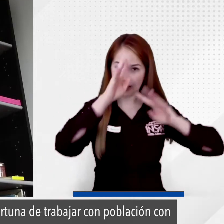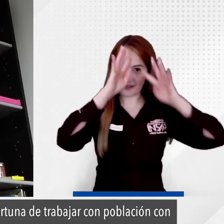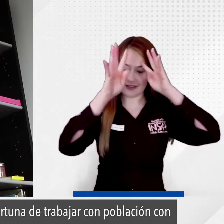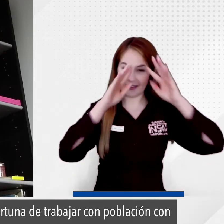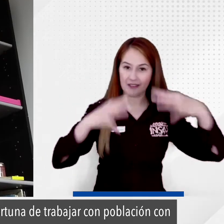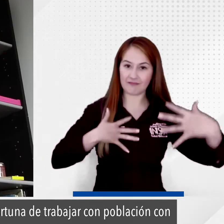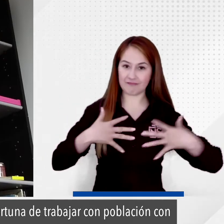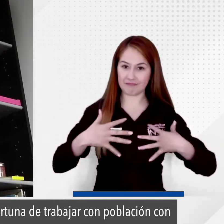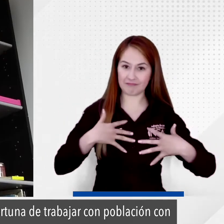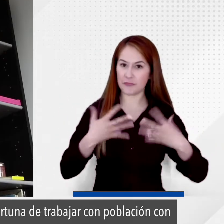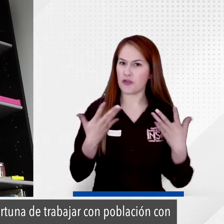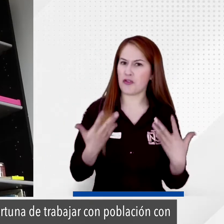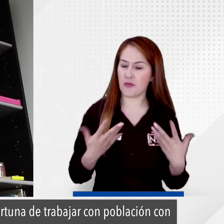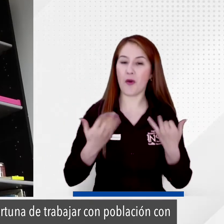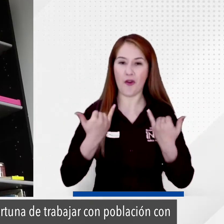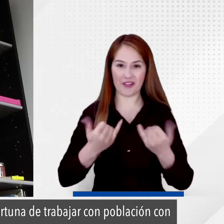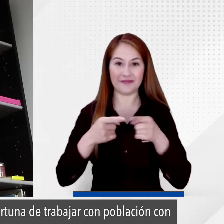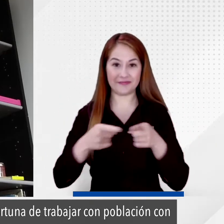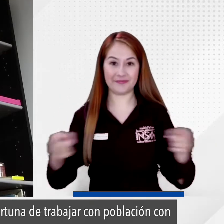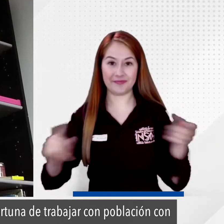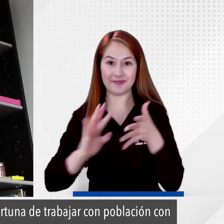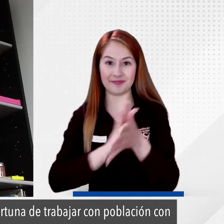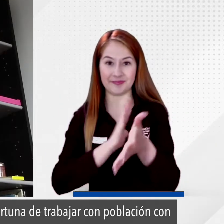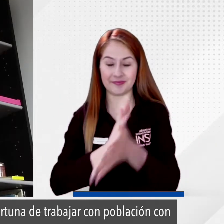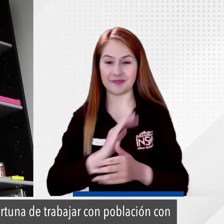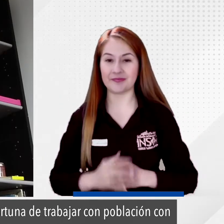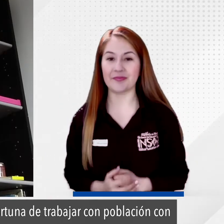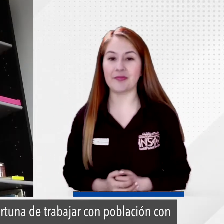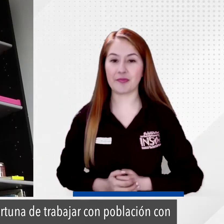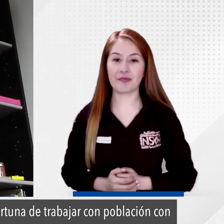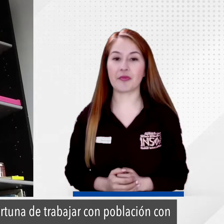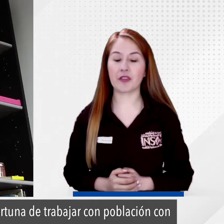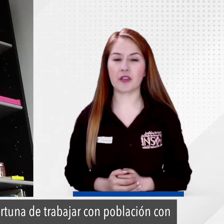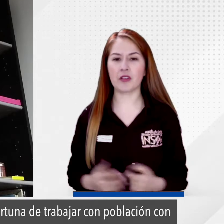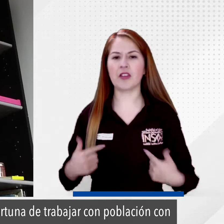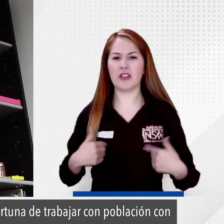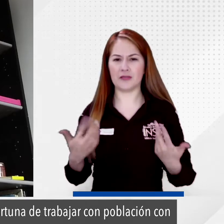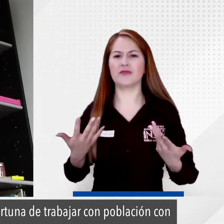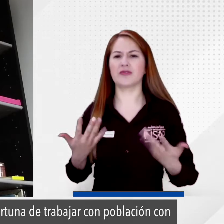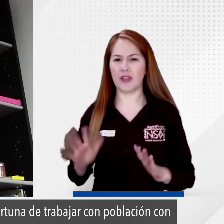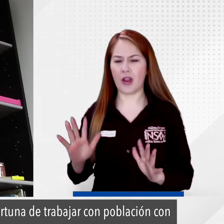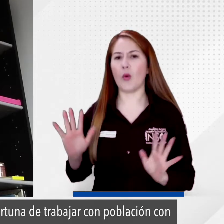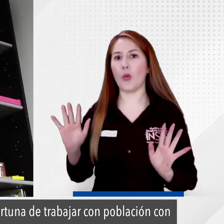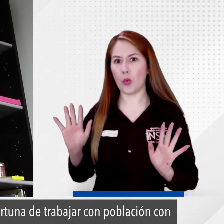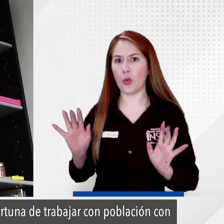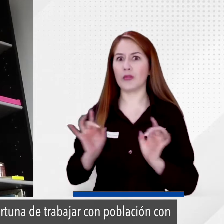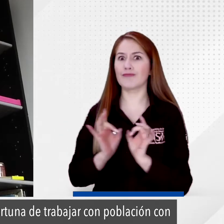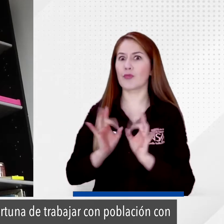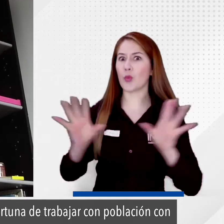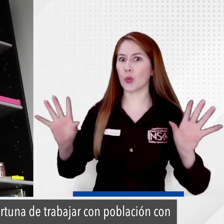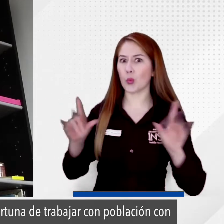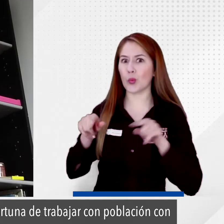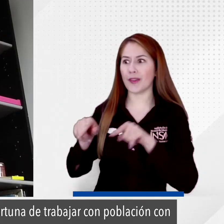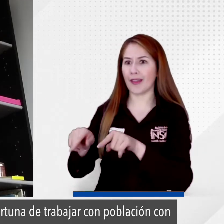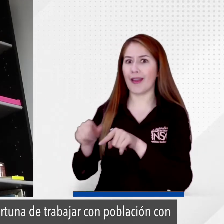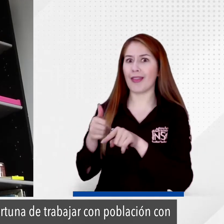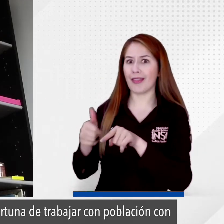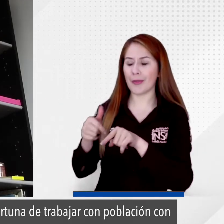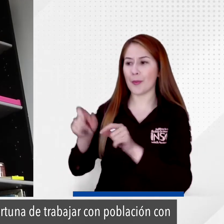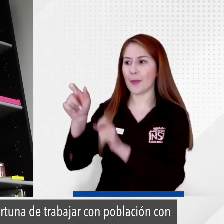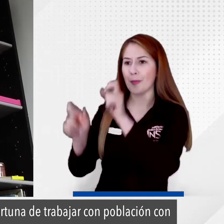Para contextualizar un poco, pues yo he tenido la fortuna de trabajar con población